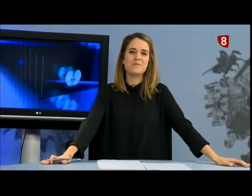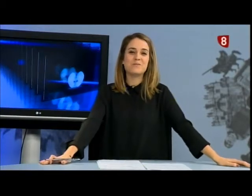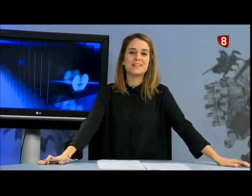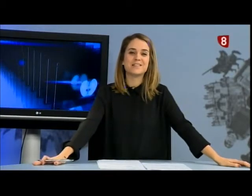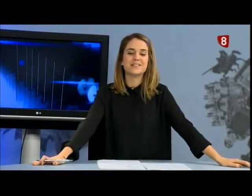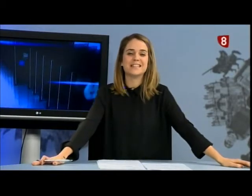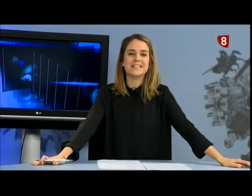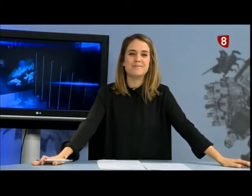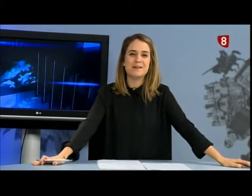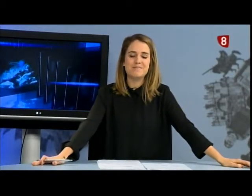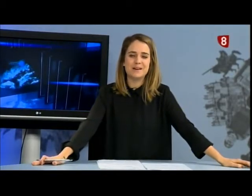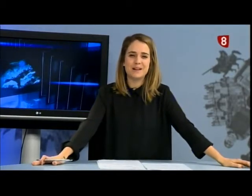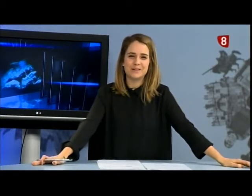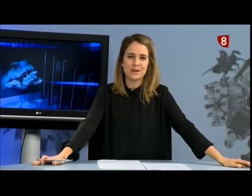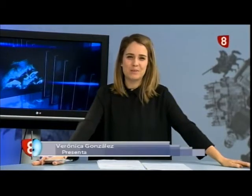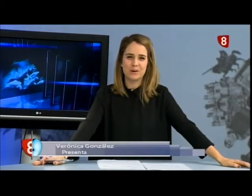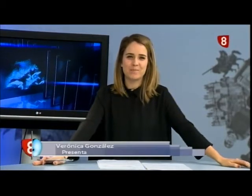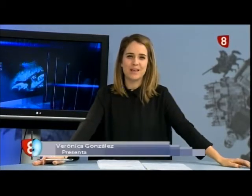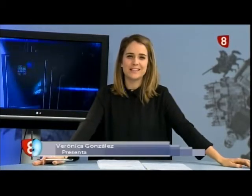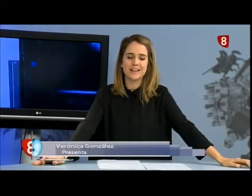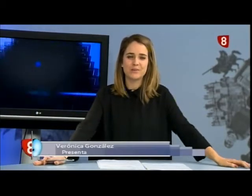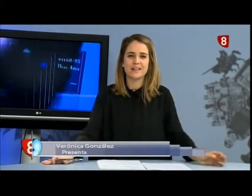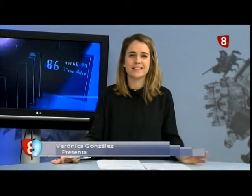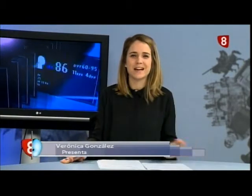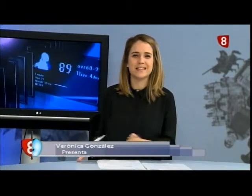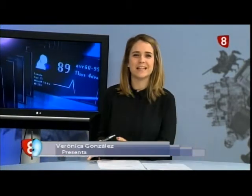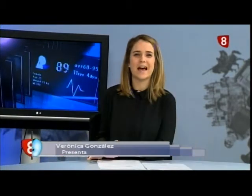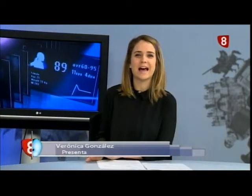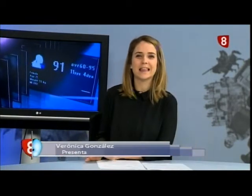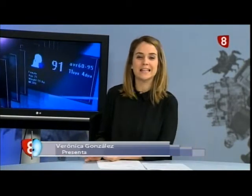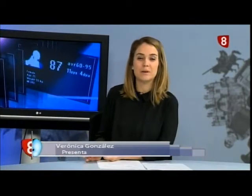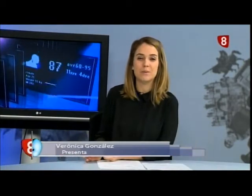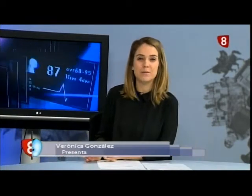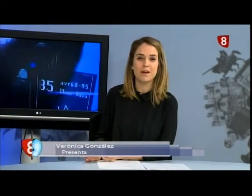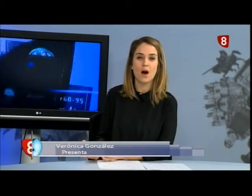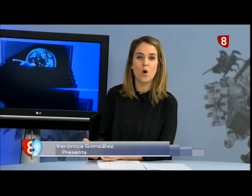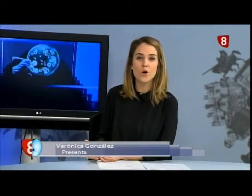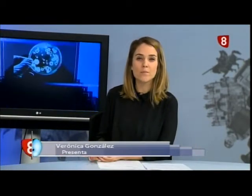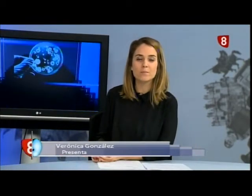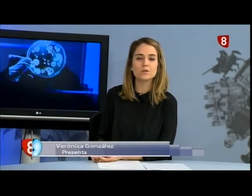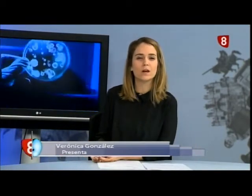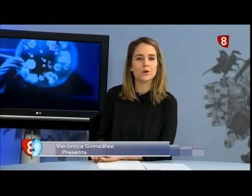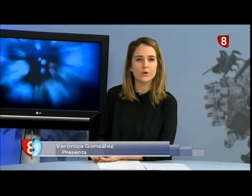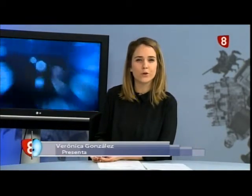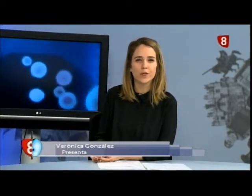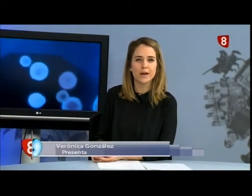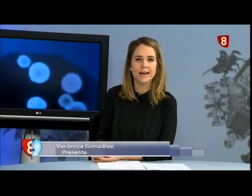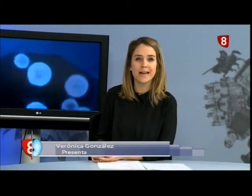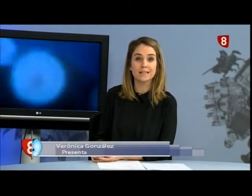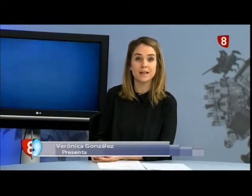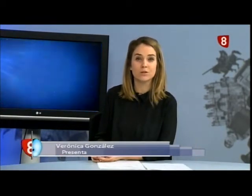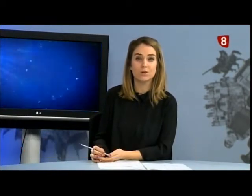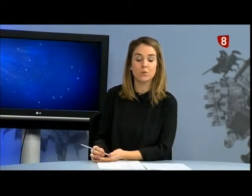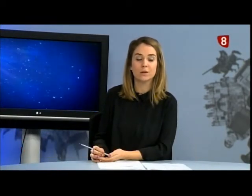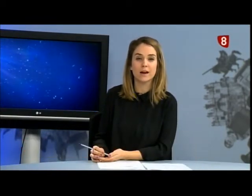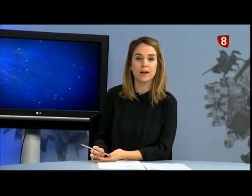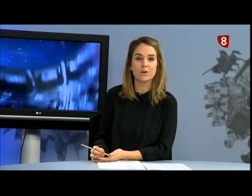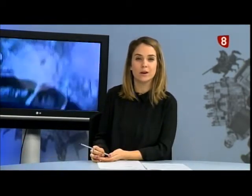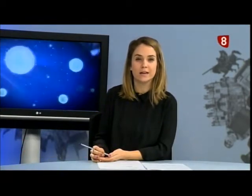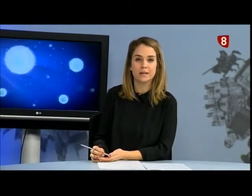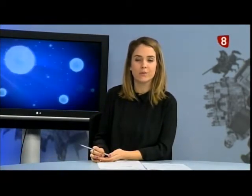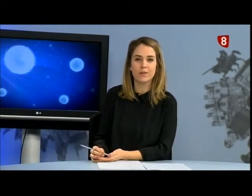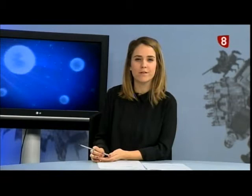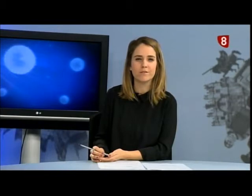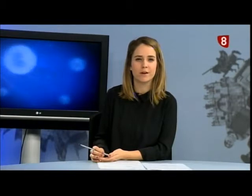Hola, ¿qué tal? Muy buenas noches y bienvenidos al programa de salud de esta casa A Cita Previa. Hoy vamos a conocer en qué estado se encuentra